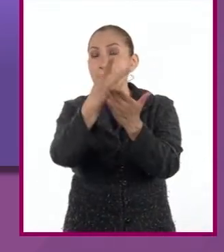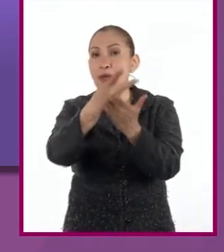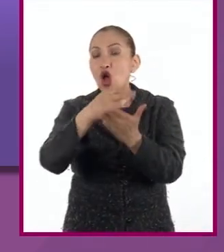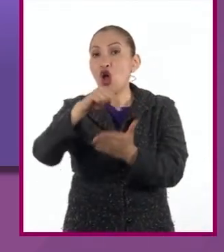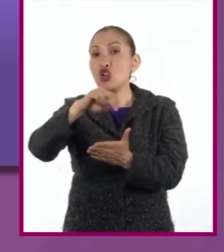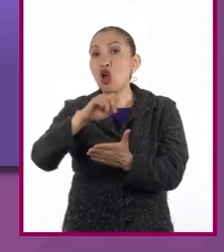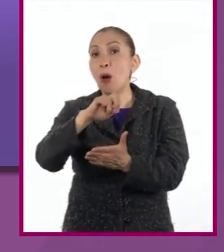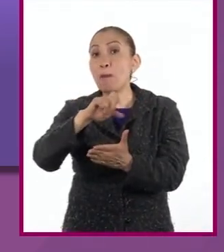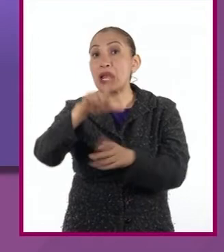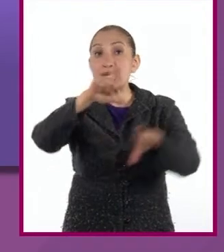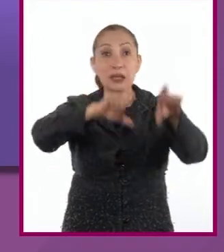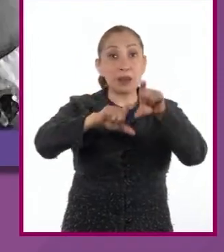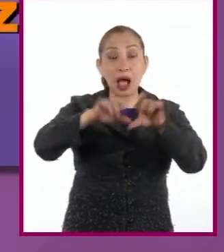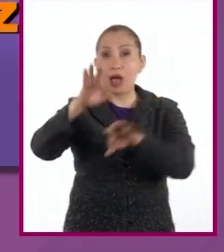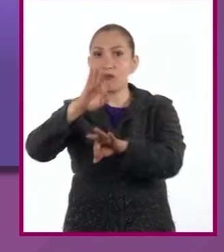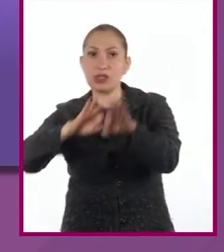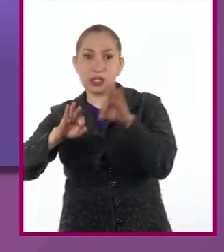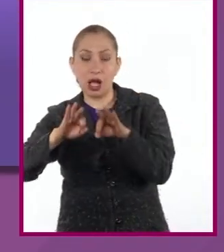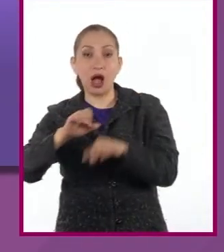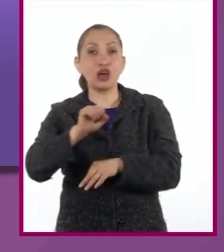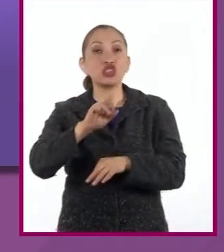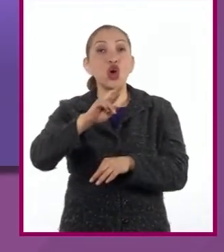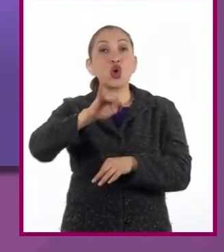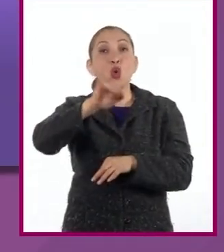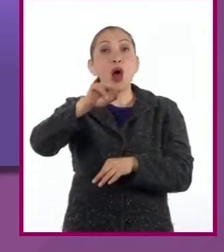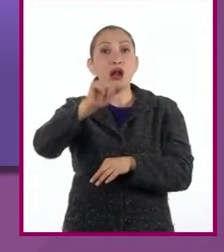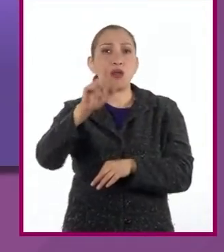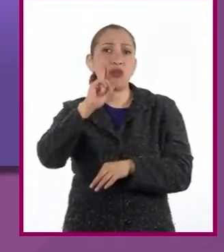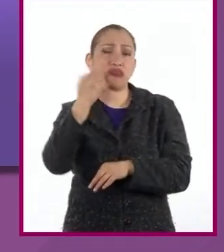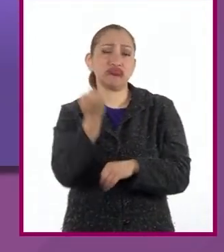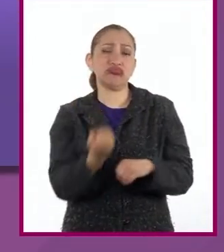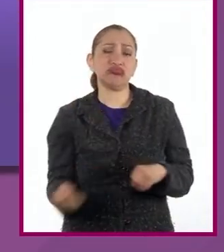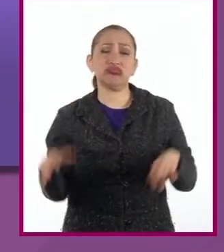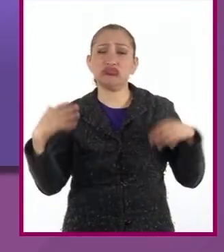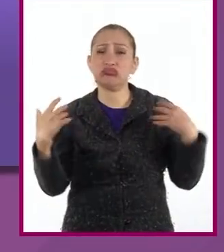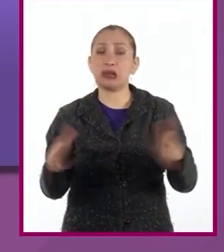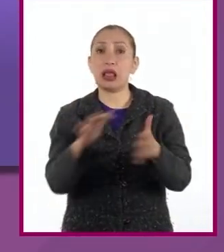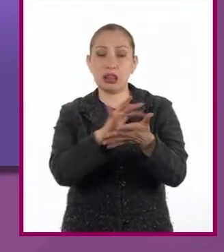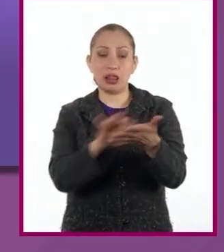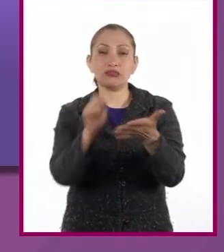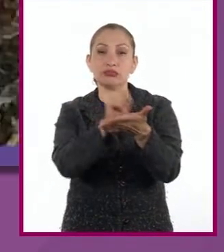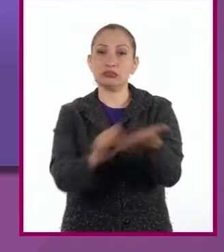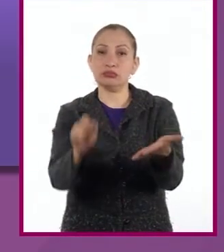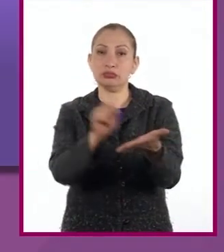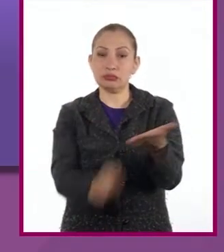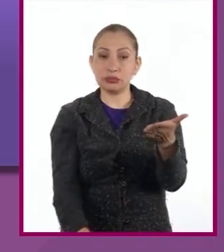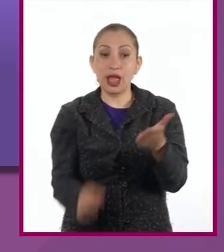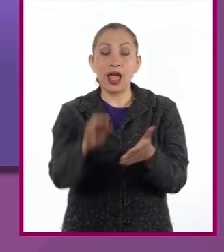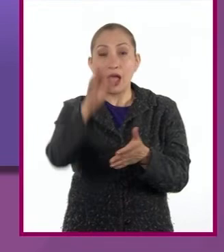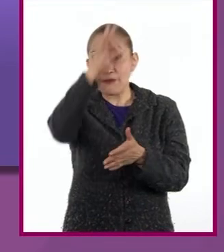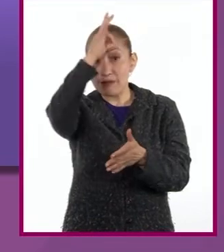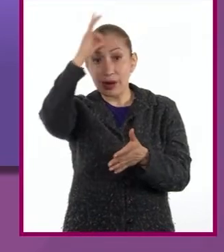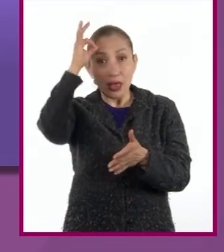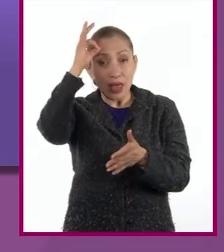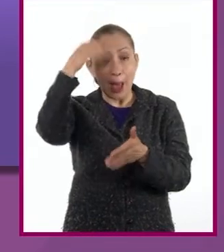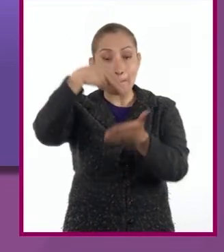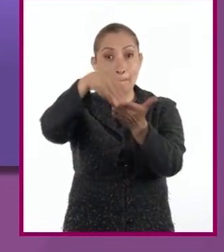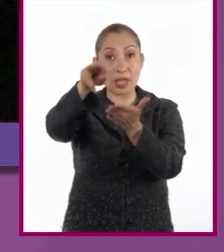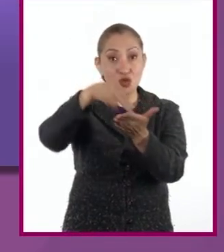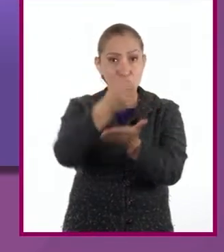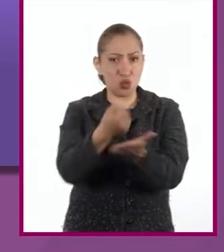Nobel en física y química. Sor Juana Inés de la Cruz destacó en literatura. Frida Kahlo en